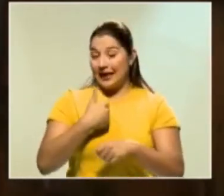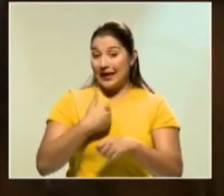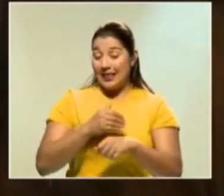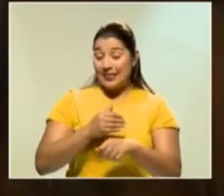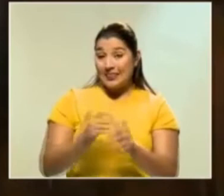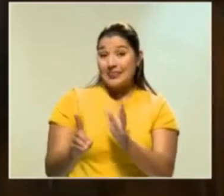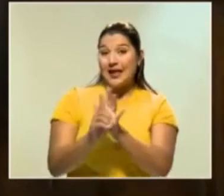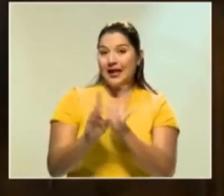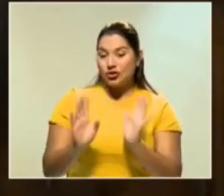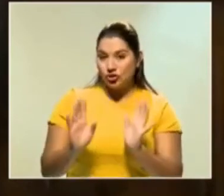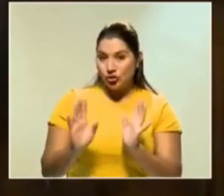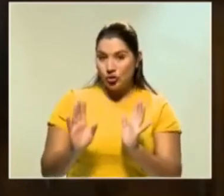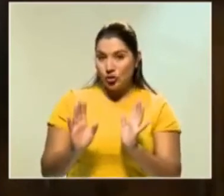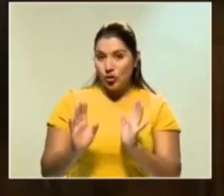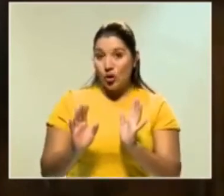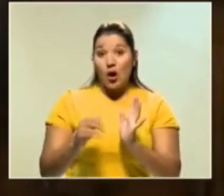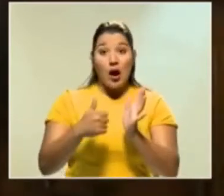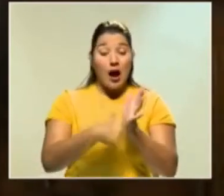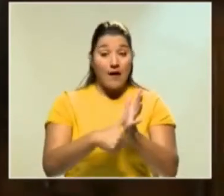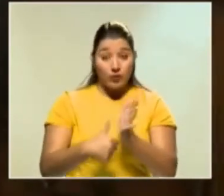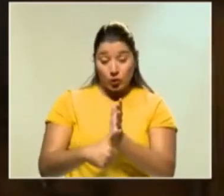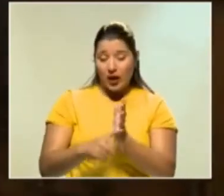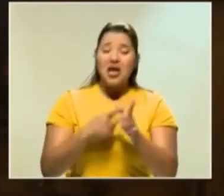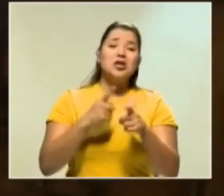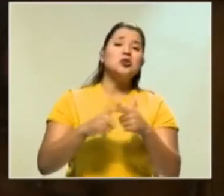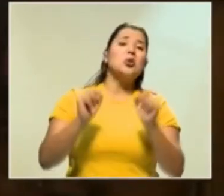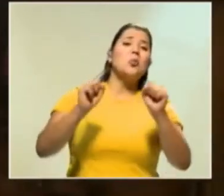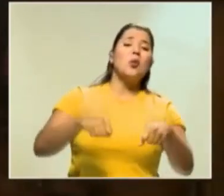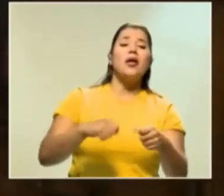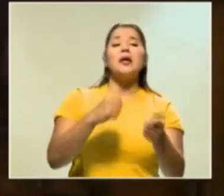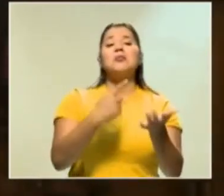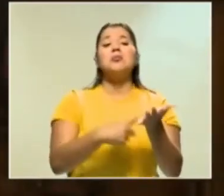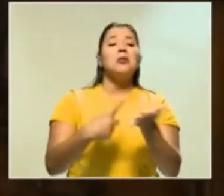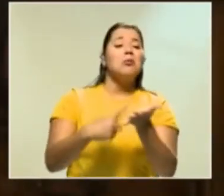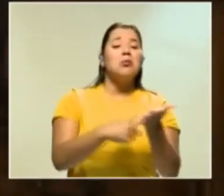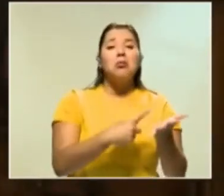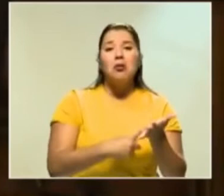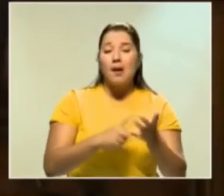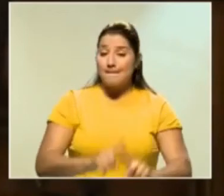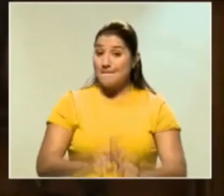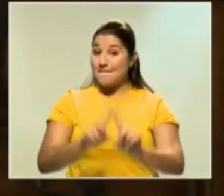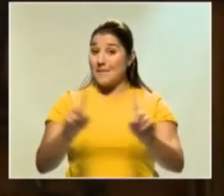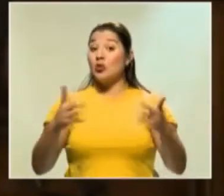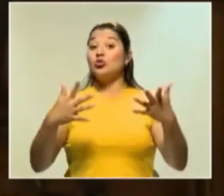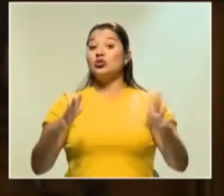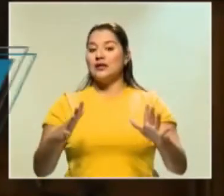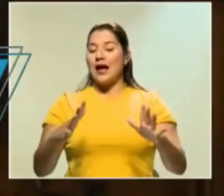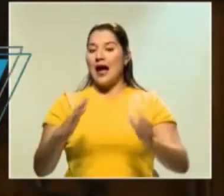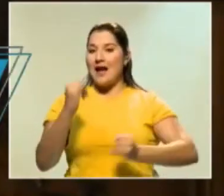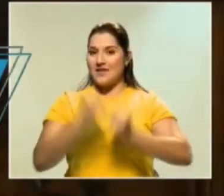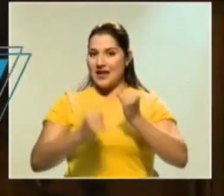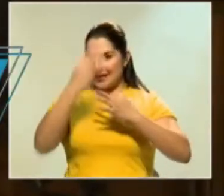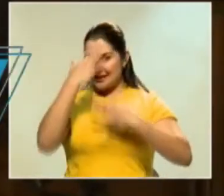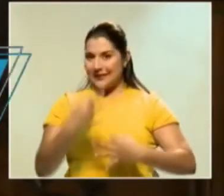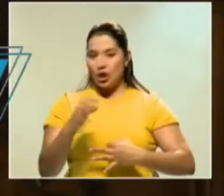Entonces, podrá hacerse un debate, podrá haber una discusión, pero tomar decisiones no es